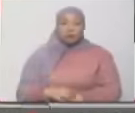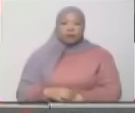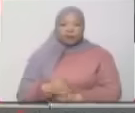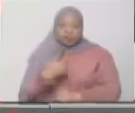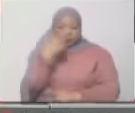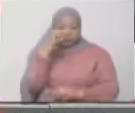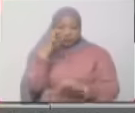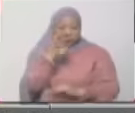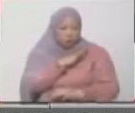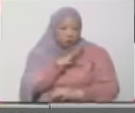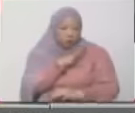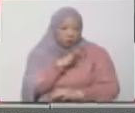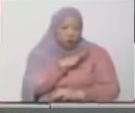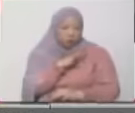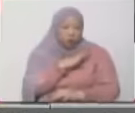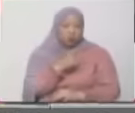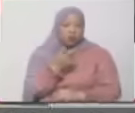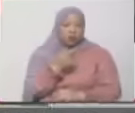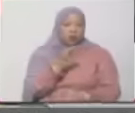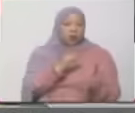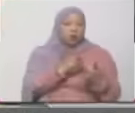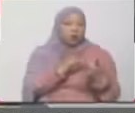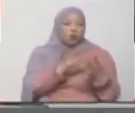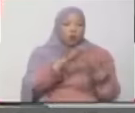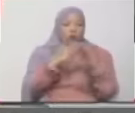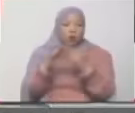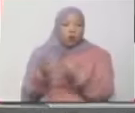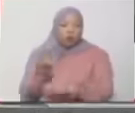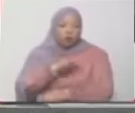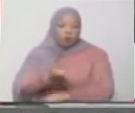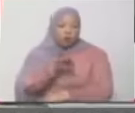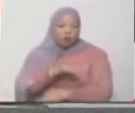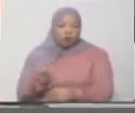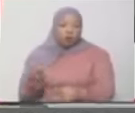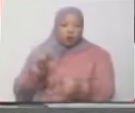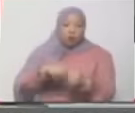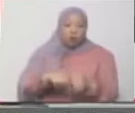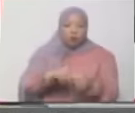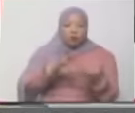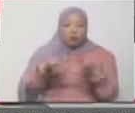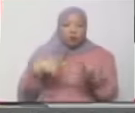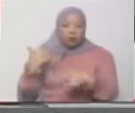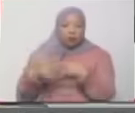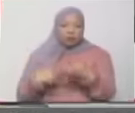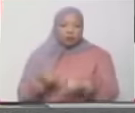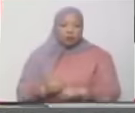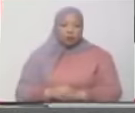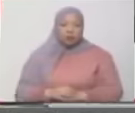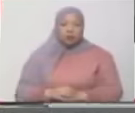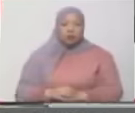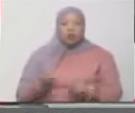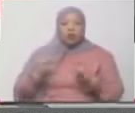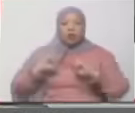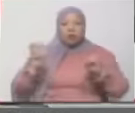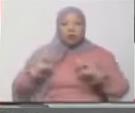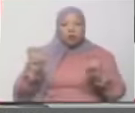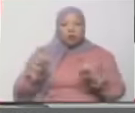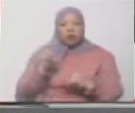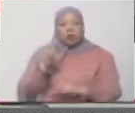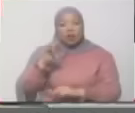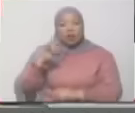individual y que es el superpoder cuando es en lo social, en lo colectivo. Ah, este es un tema, Ricardo